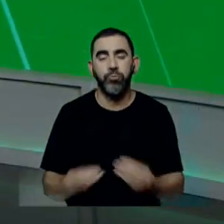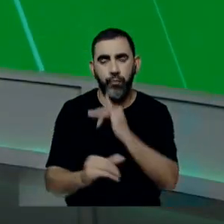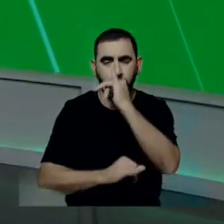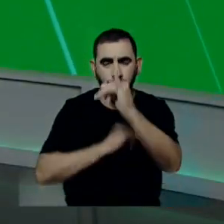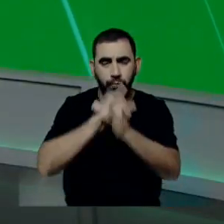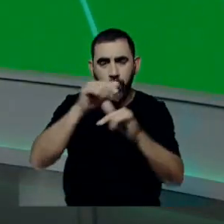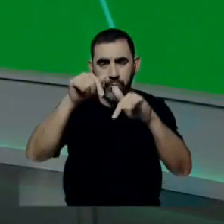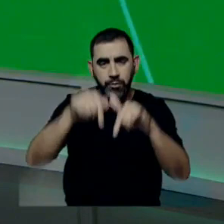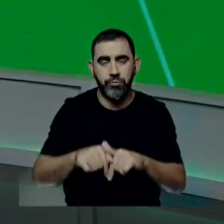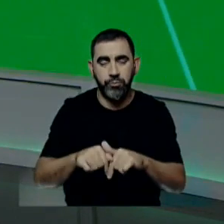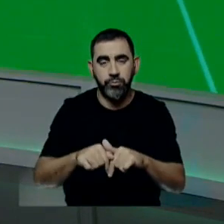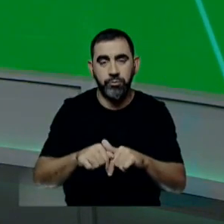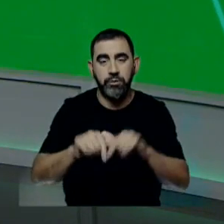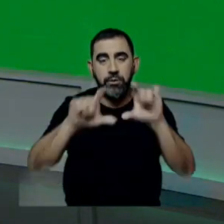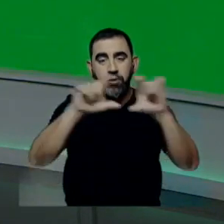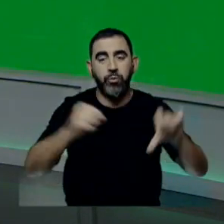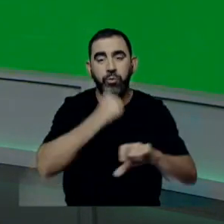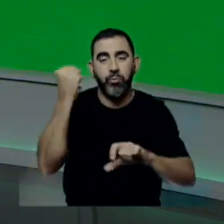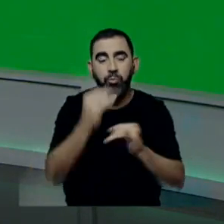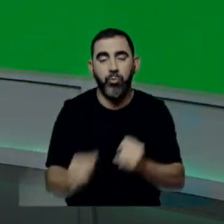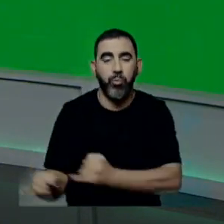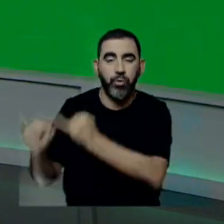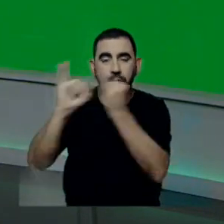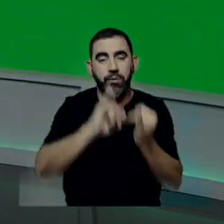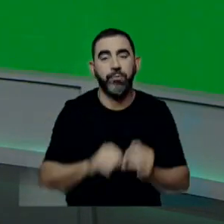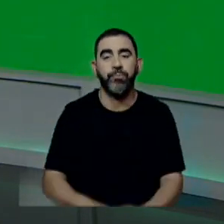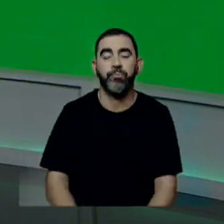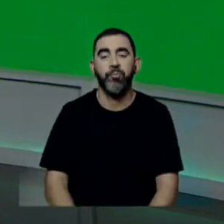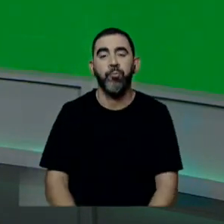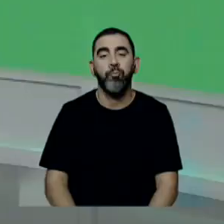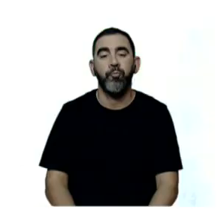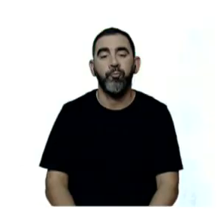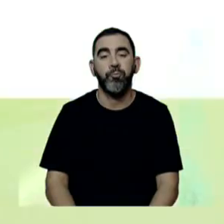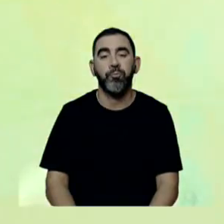Información para compartir a esta hora con ustedes. Aquí están, estos son nuestros titulares.